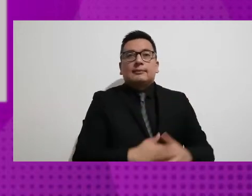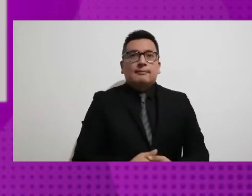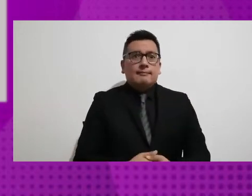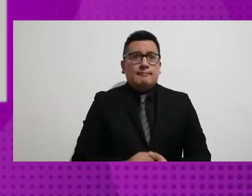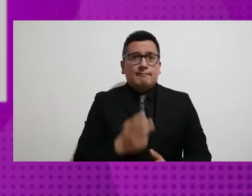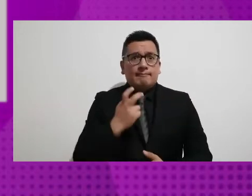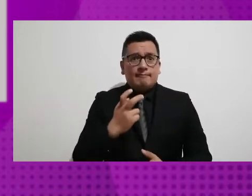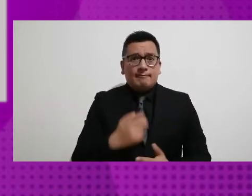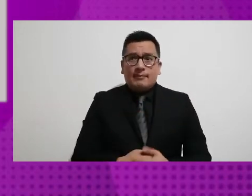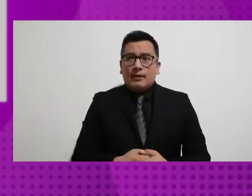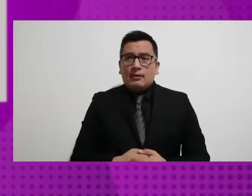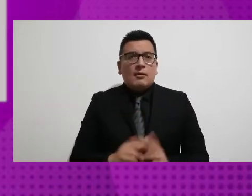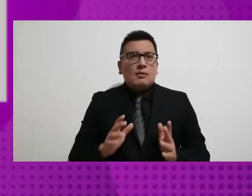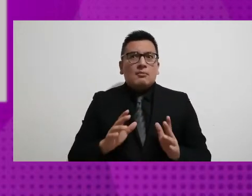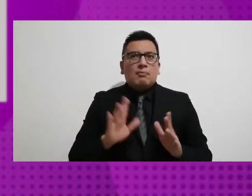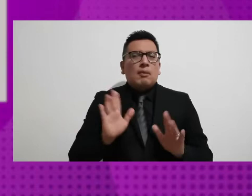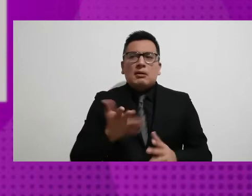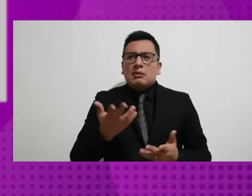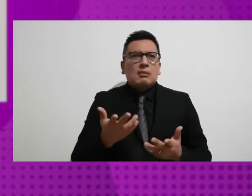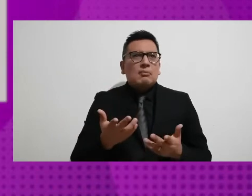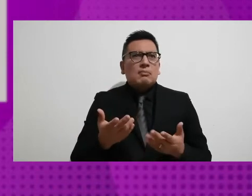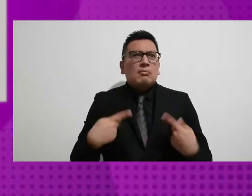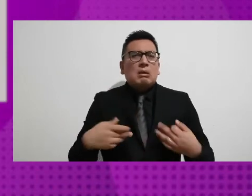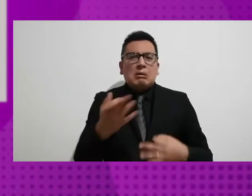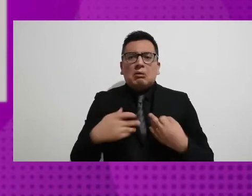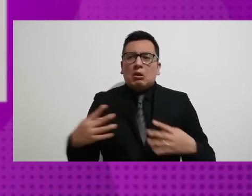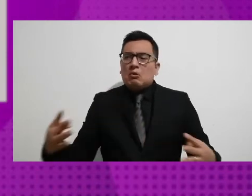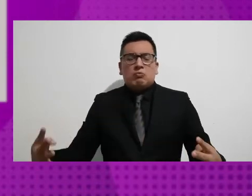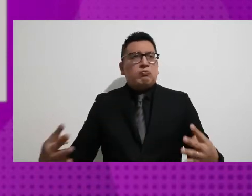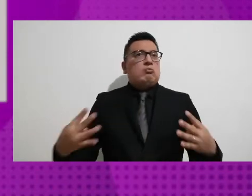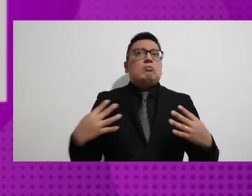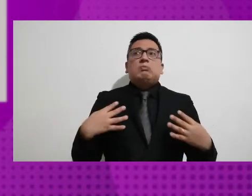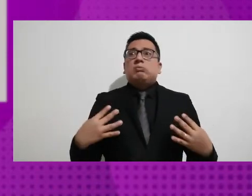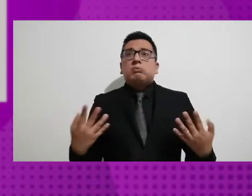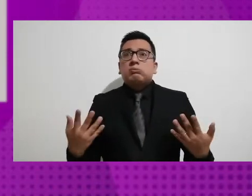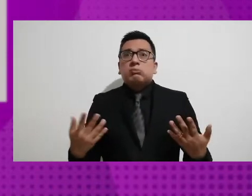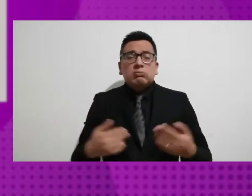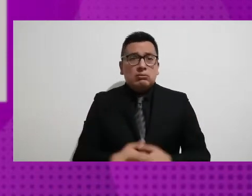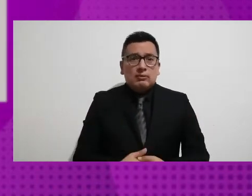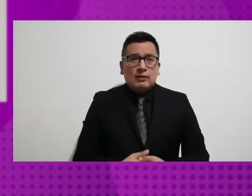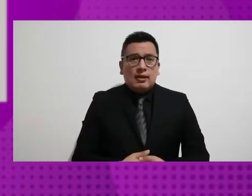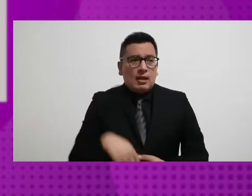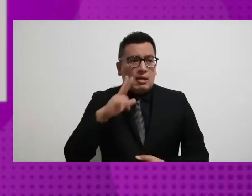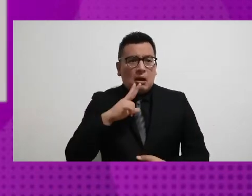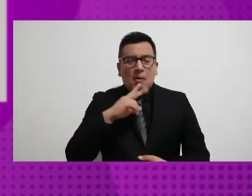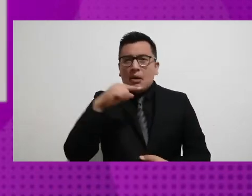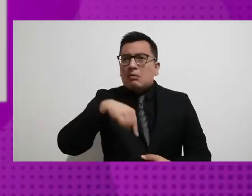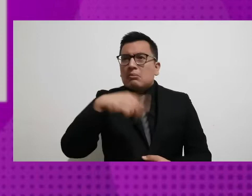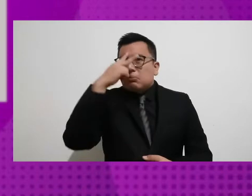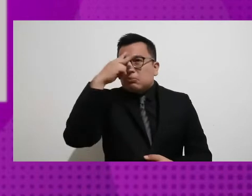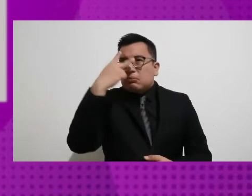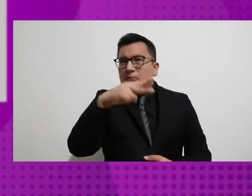mundo, y no quiero ser exagerada, pero de verdad los ojos del mundo estaban puestos en cómo el